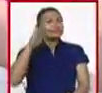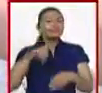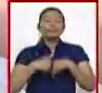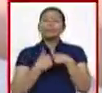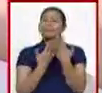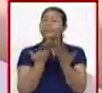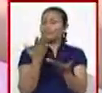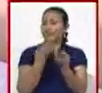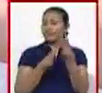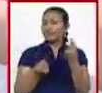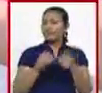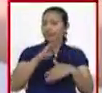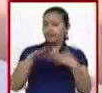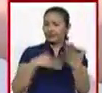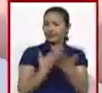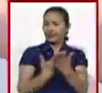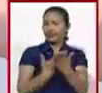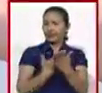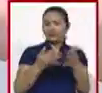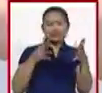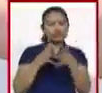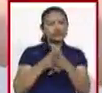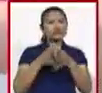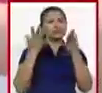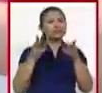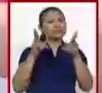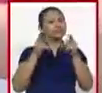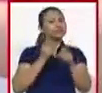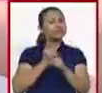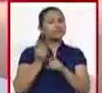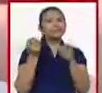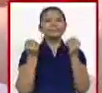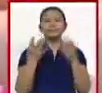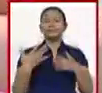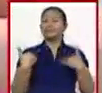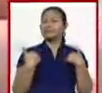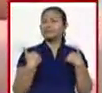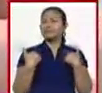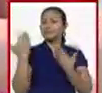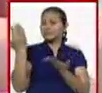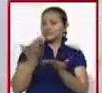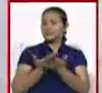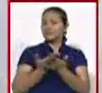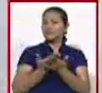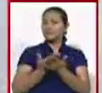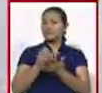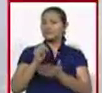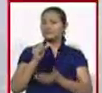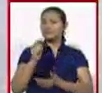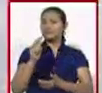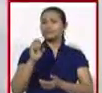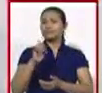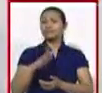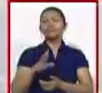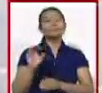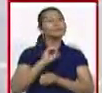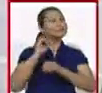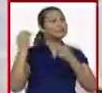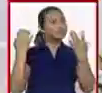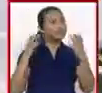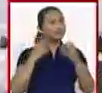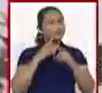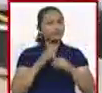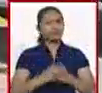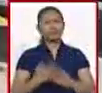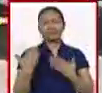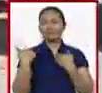arreglar, no sé cómo puede ser que todo lo hagan por bloqueo. Hay gente muy perjudicada. Yo lo traigo de allá en Satélite caminando a mi hijo. Y tampoco quieren